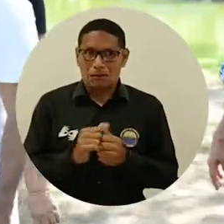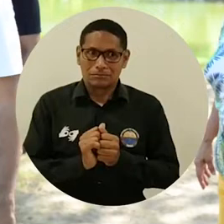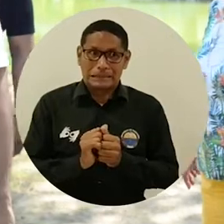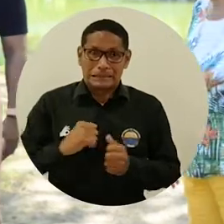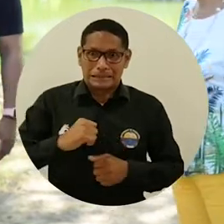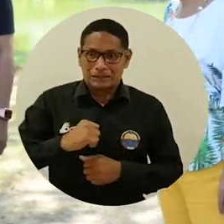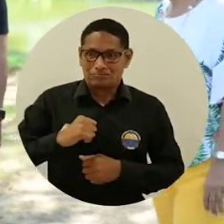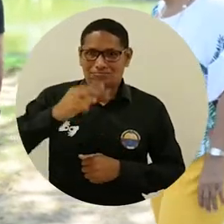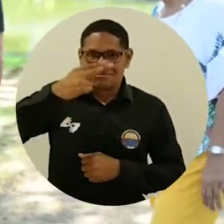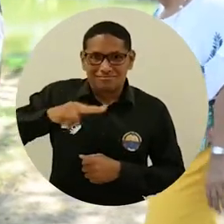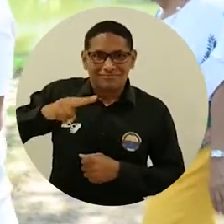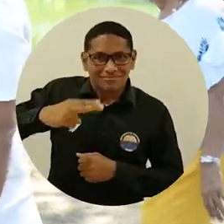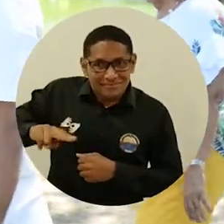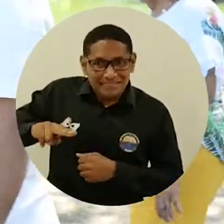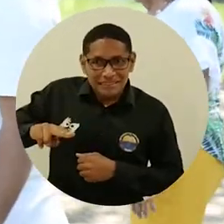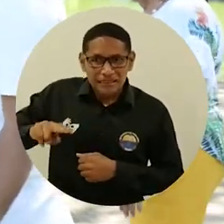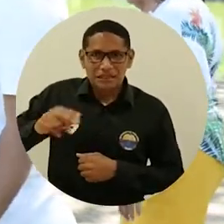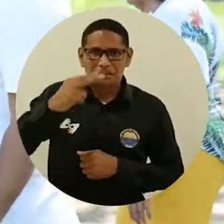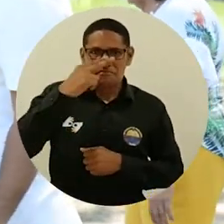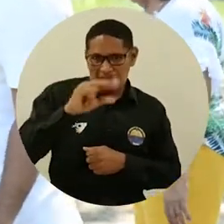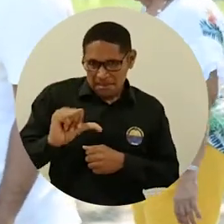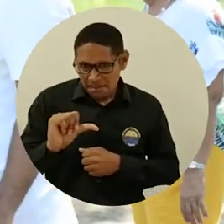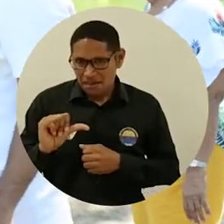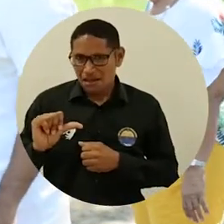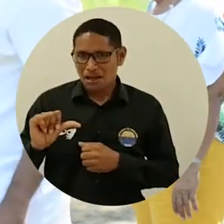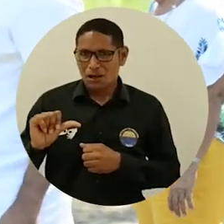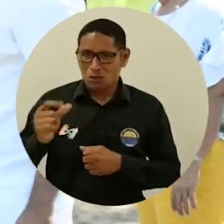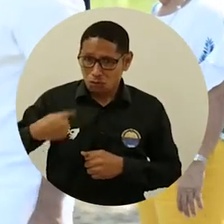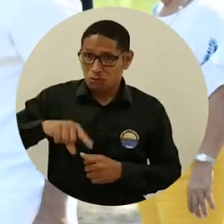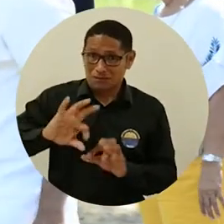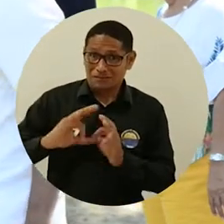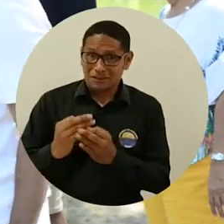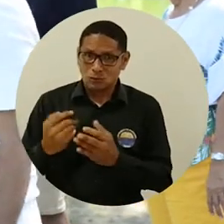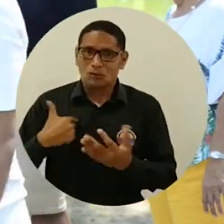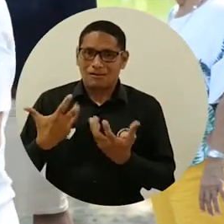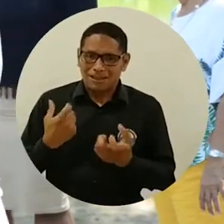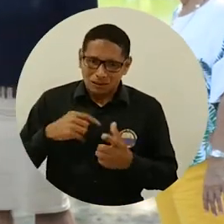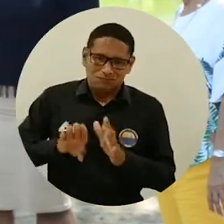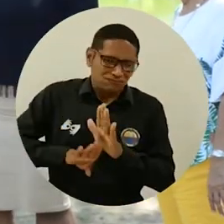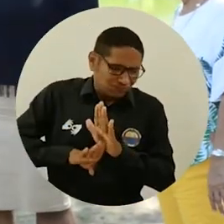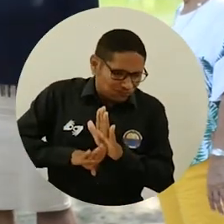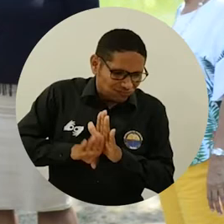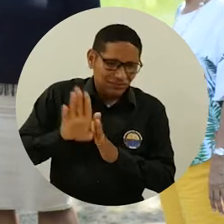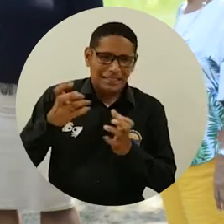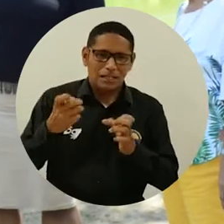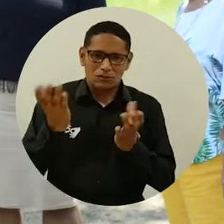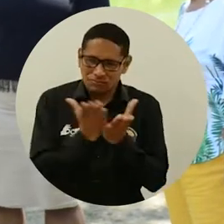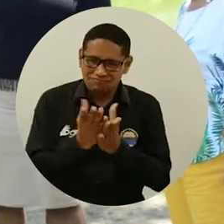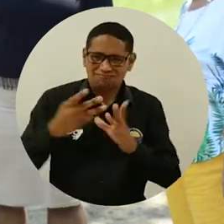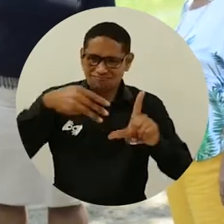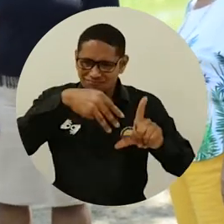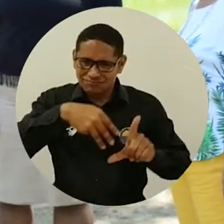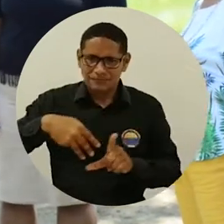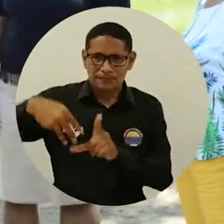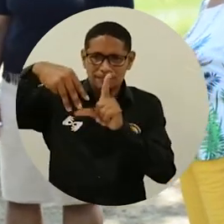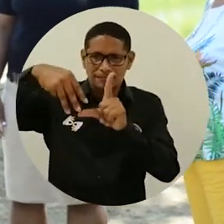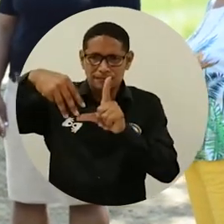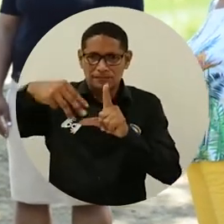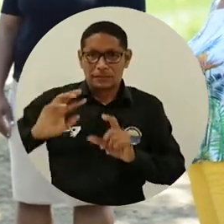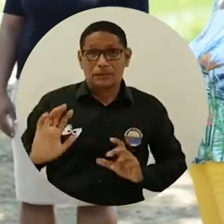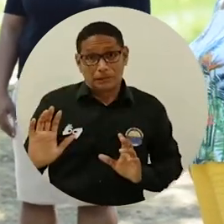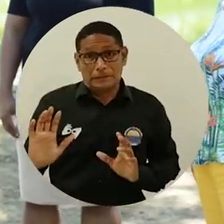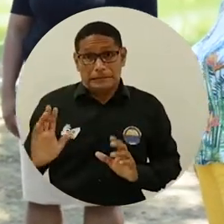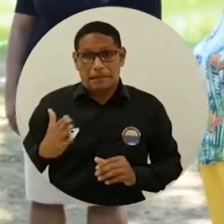motivación, tengo mis nietos, mi hija, y bueno, quiero seguir adelante con la maestría